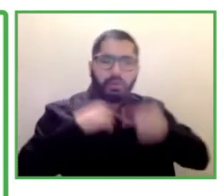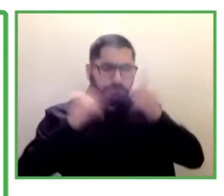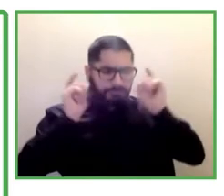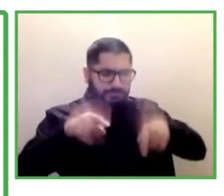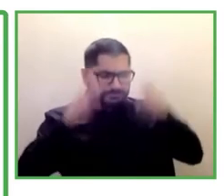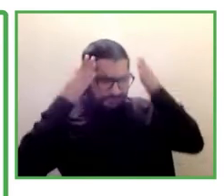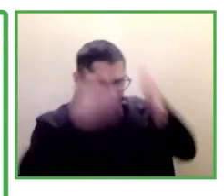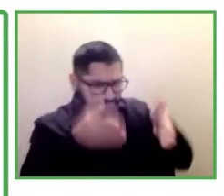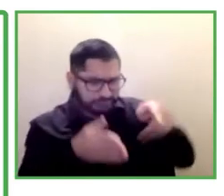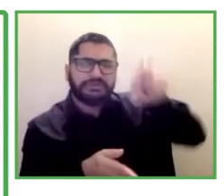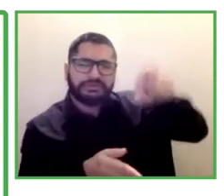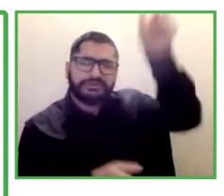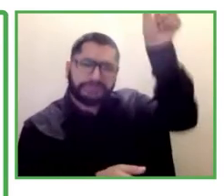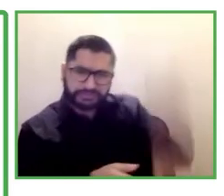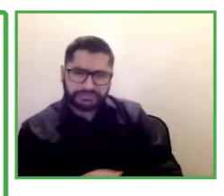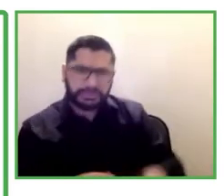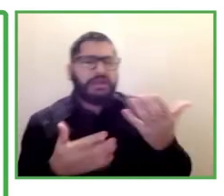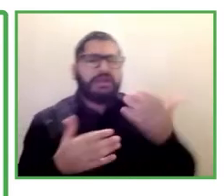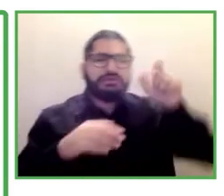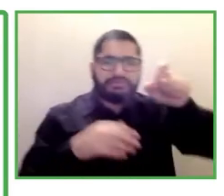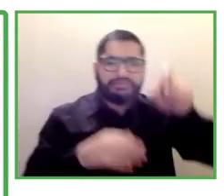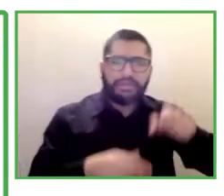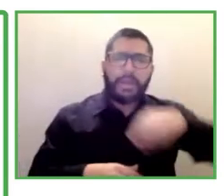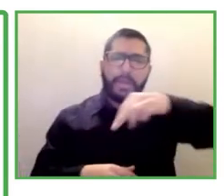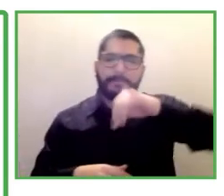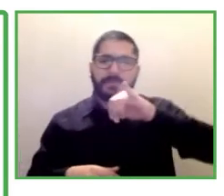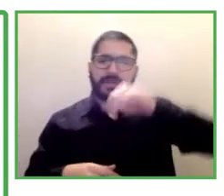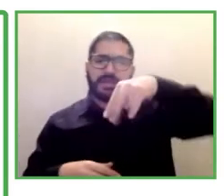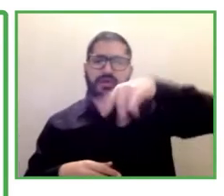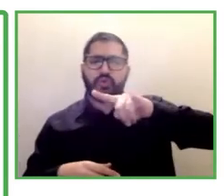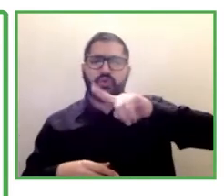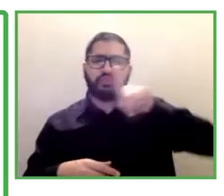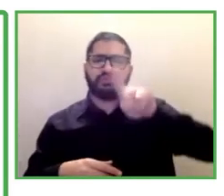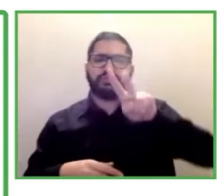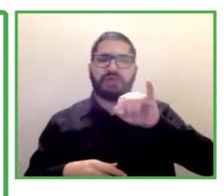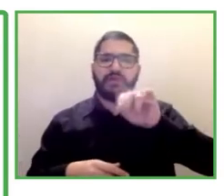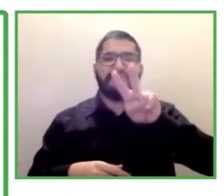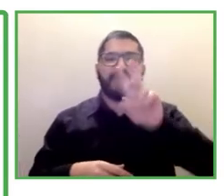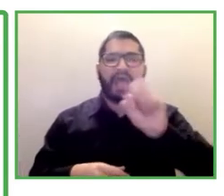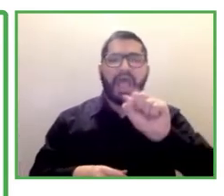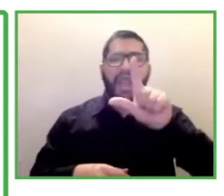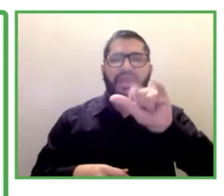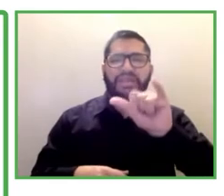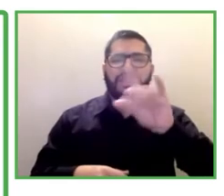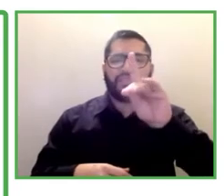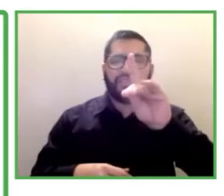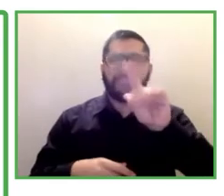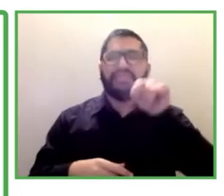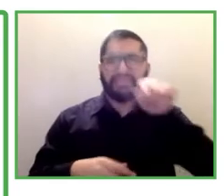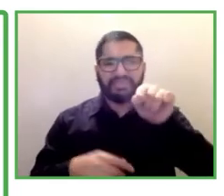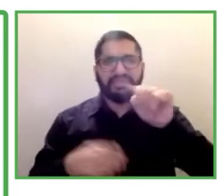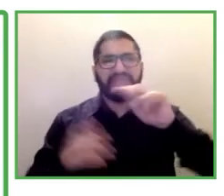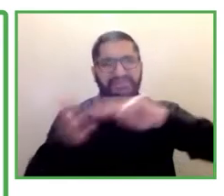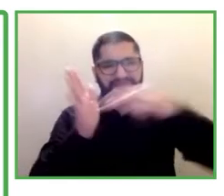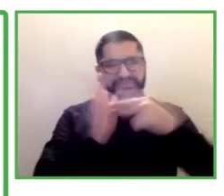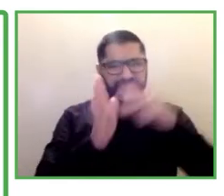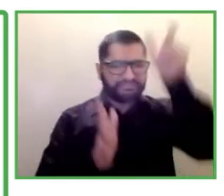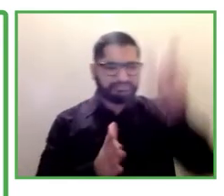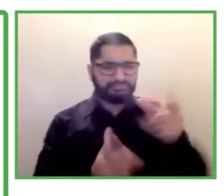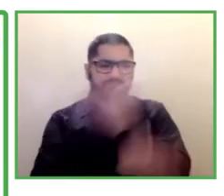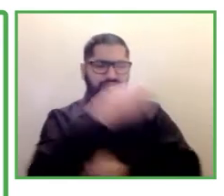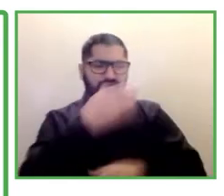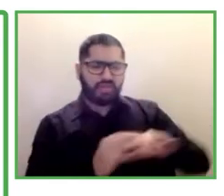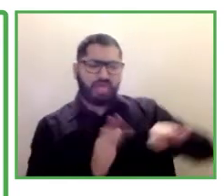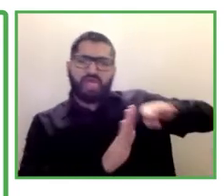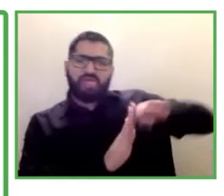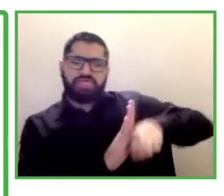minusválido? Por ejemplo, en inglés significa la mano dentro de un sombrero, porque ¿qué más puede hacer una